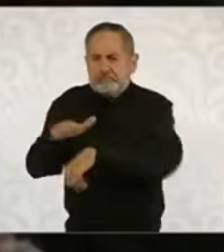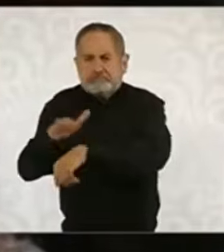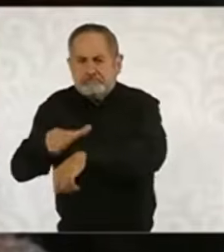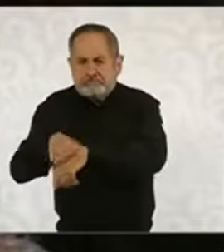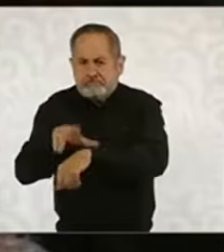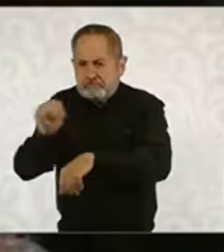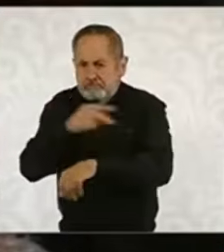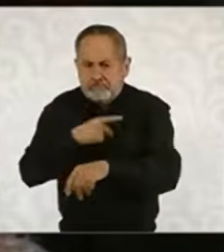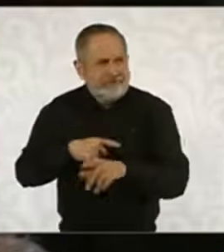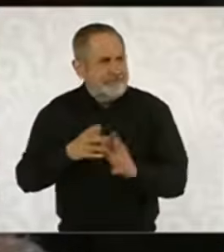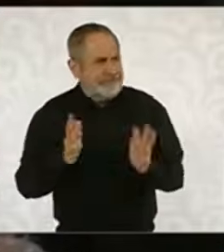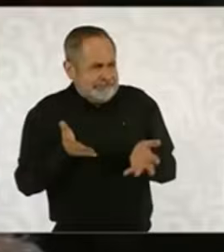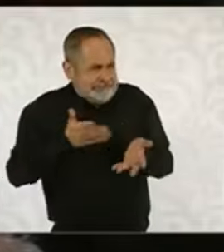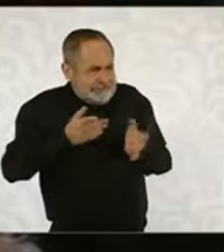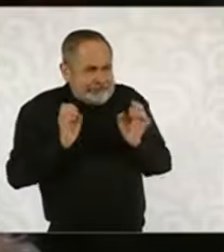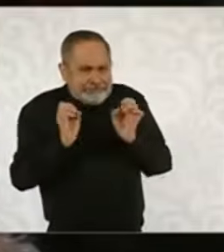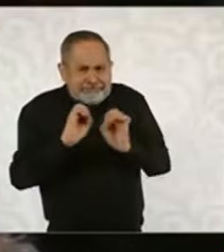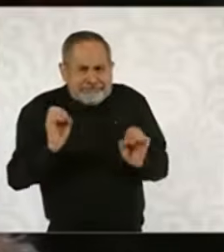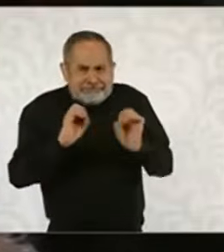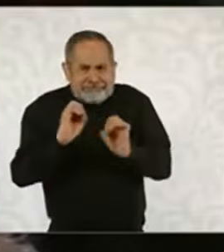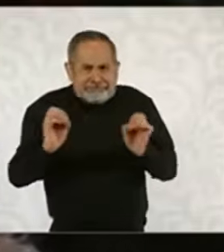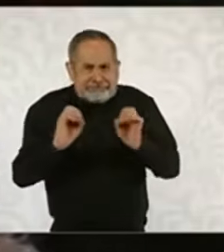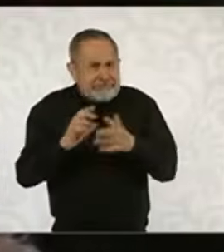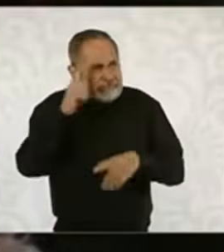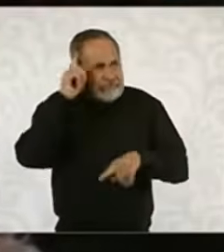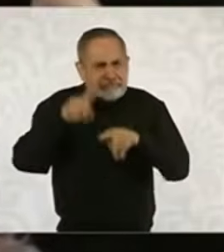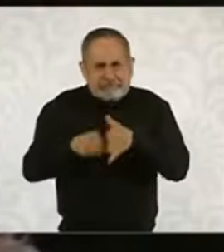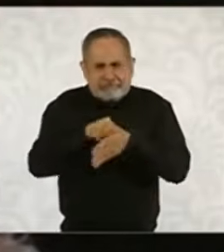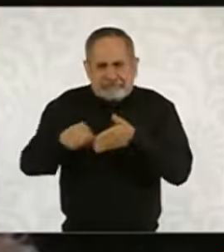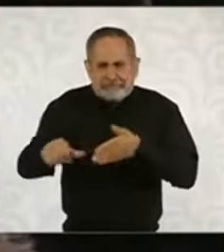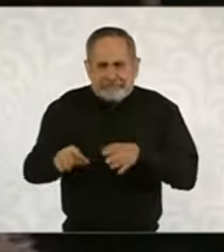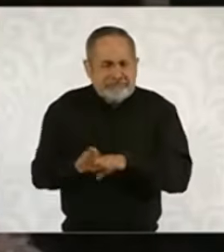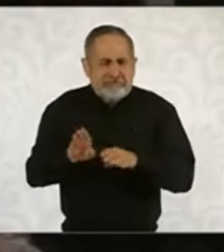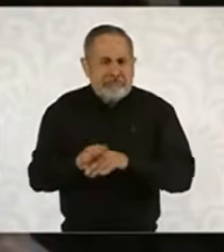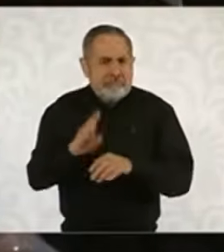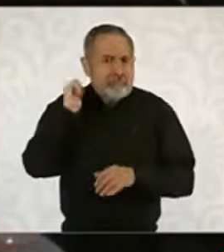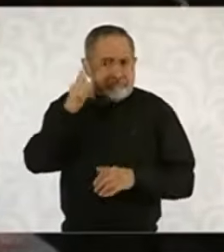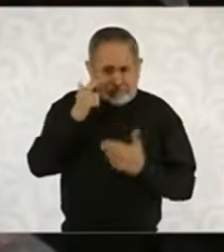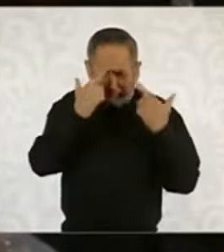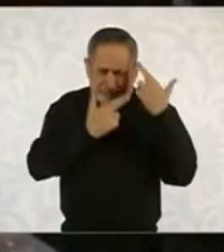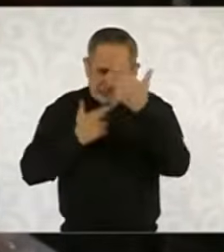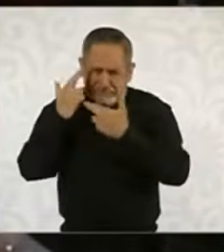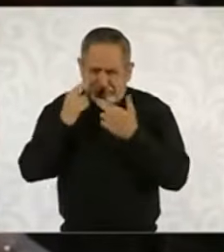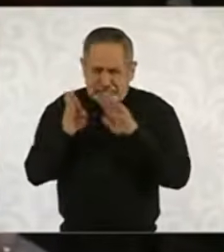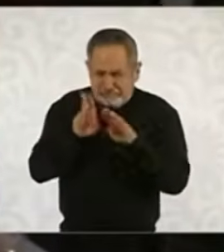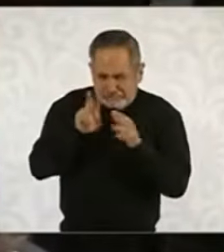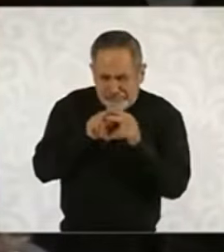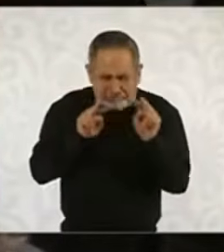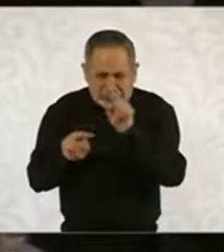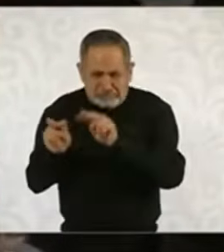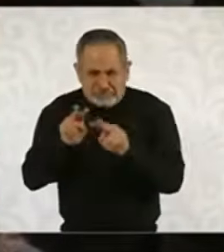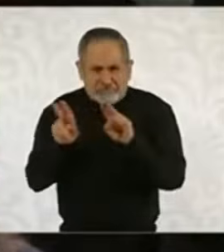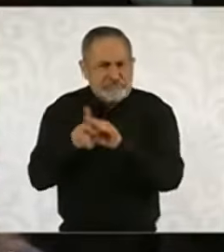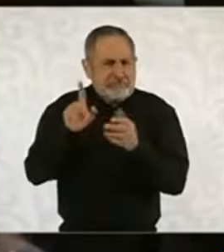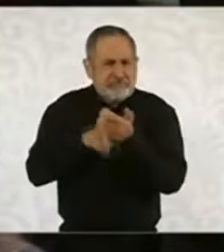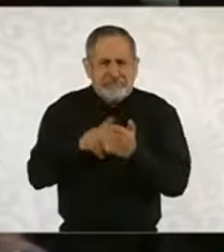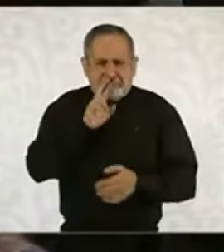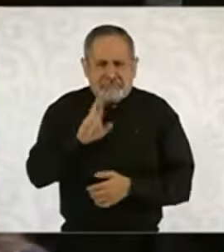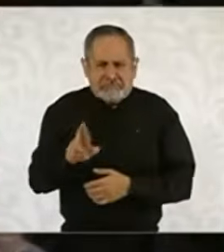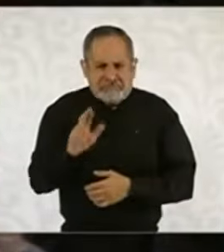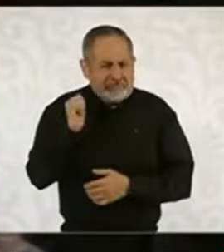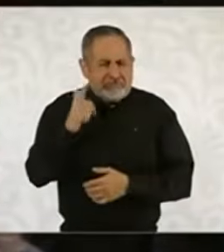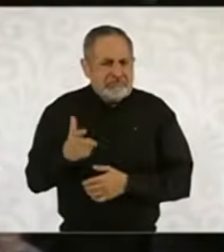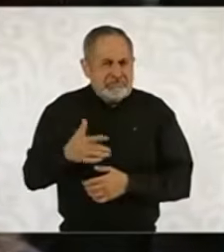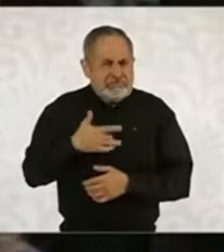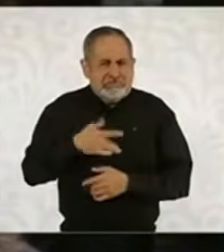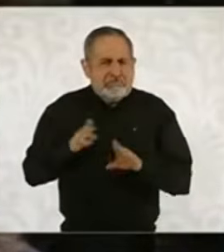etcétera. Entonces quedaba la inquietud de si eso les iba a anular el examen. ¿Se van a revisar este tipo de reportes y qué